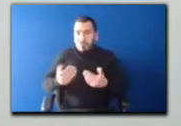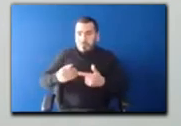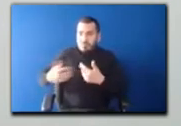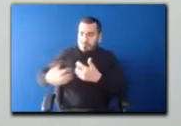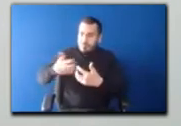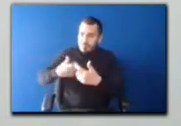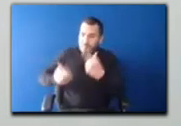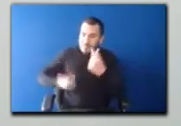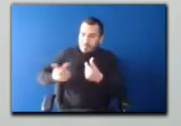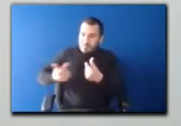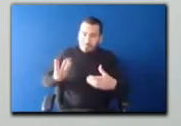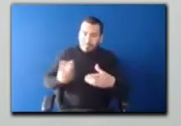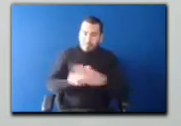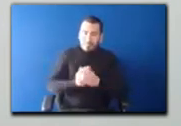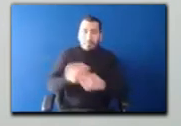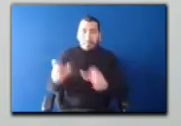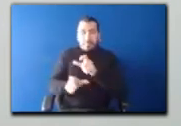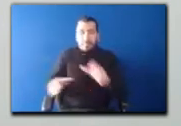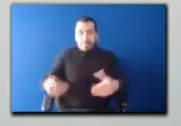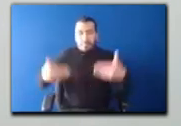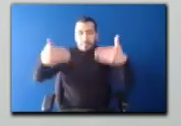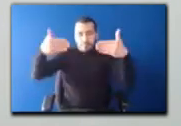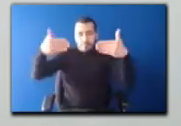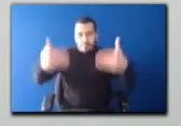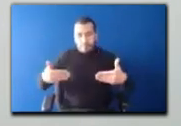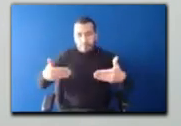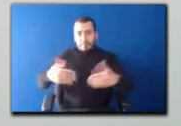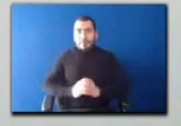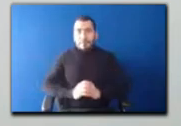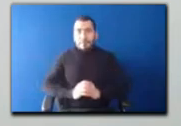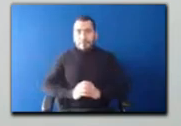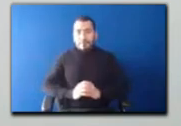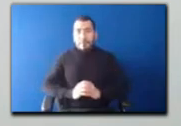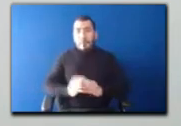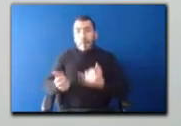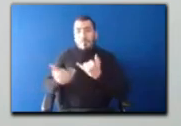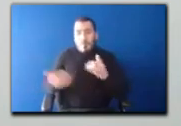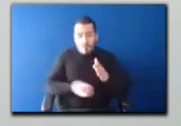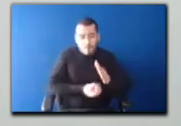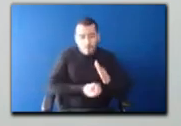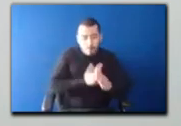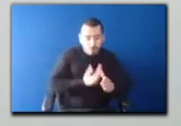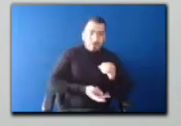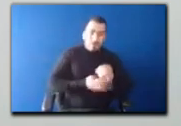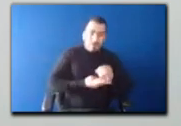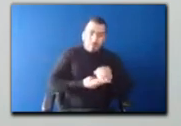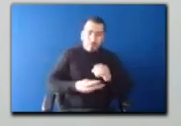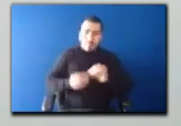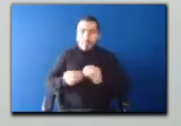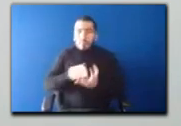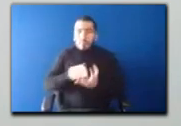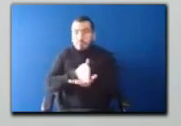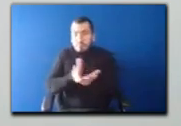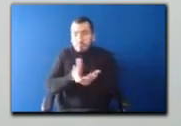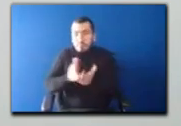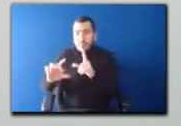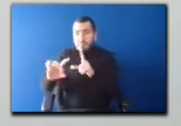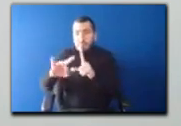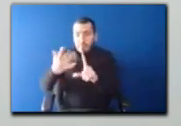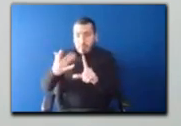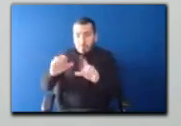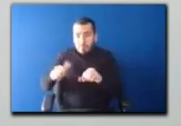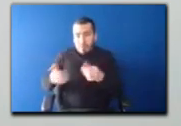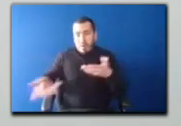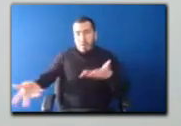sea inclusivo para la población que se encuentra con algún nivel de restricción. Entonces, productos de ahorro, productos de canales digitales que sean capaces de